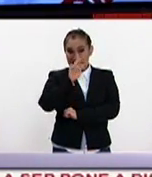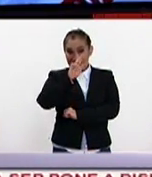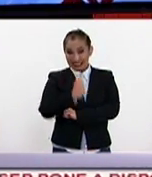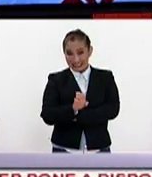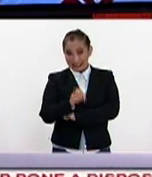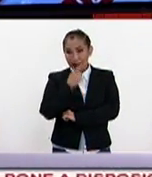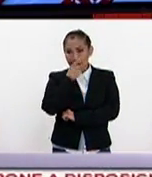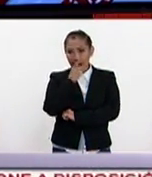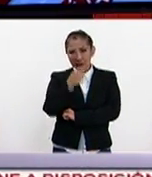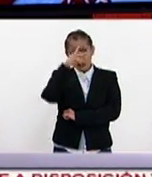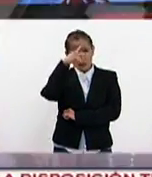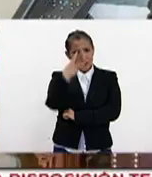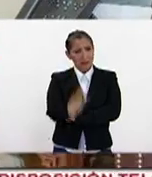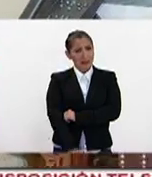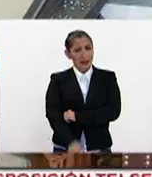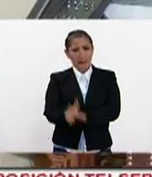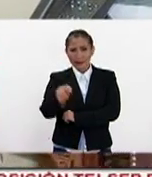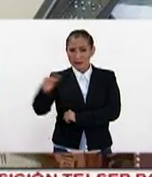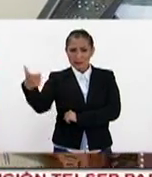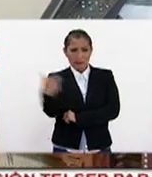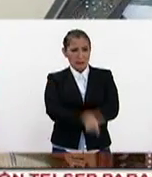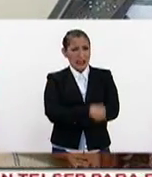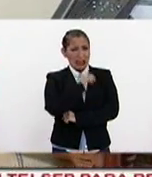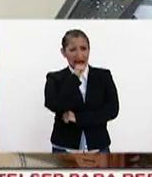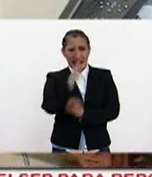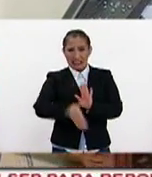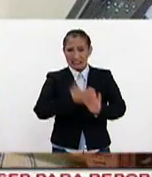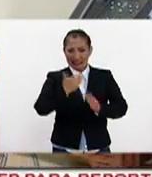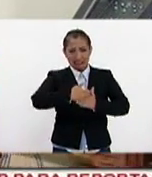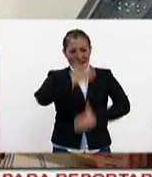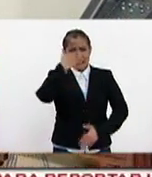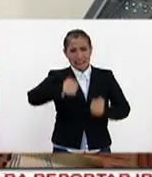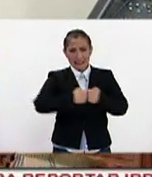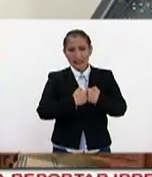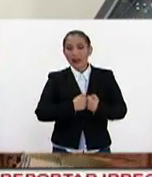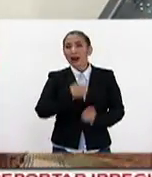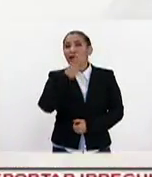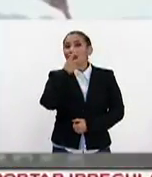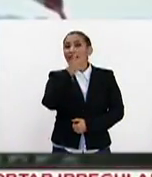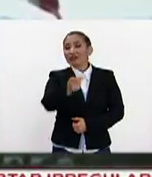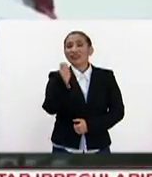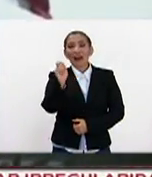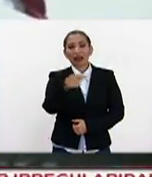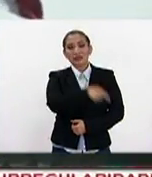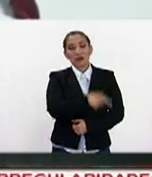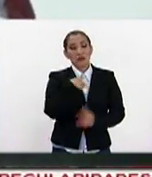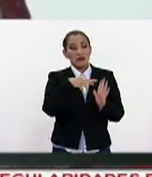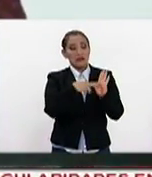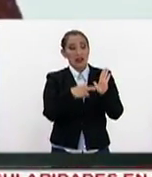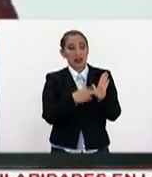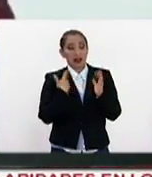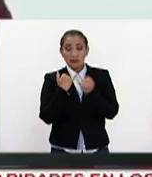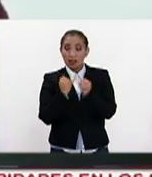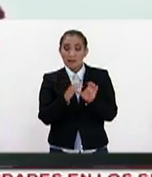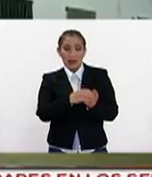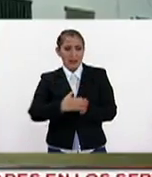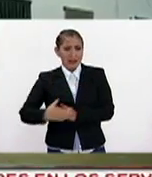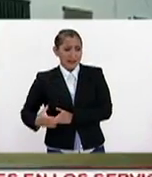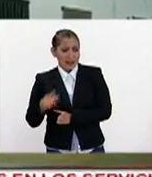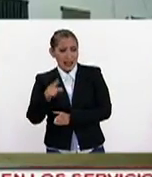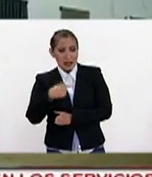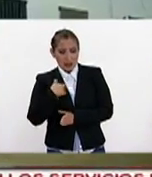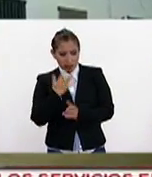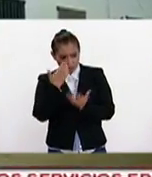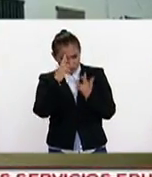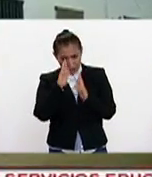Luis Videgaray, reiteró que México no va a pagar por el muro fronterizo. Aseguró que se trata de un principio de soberanía, pero sobre todo